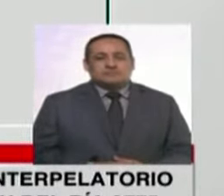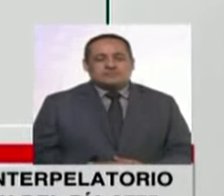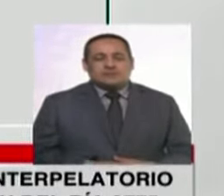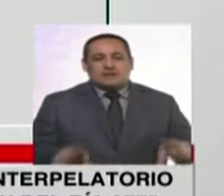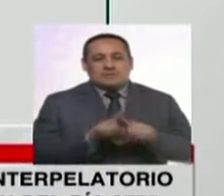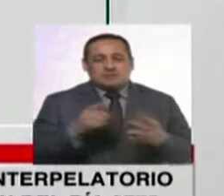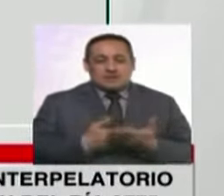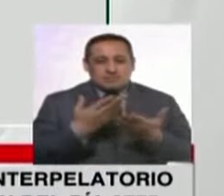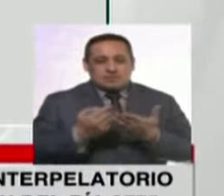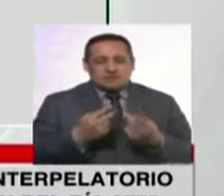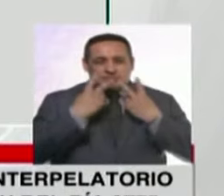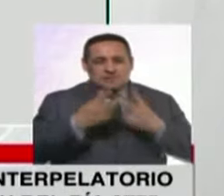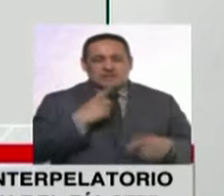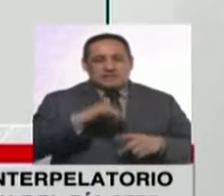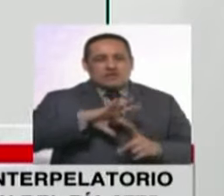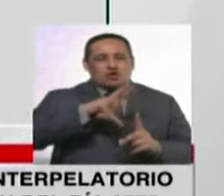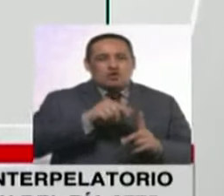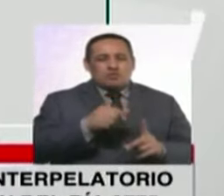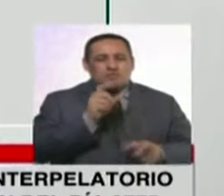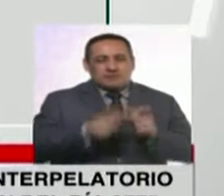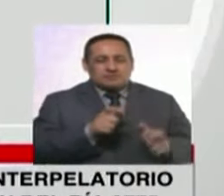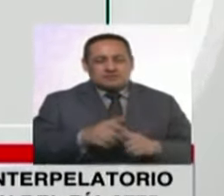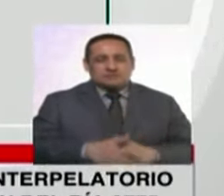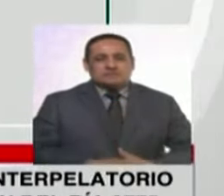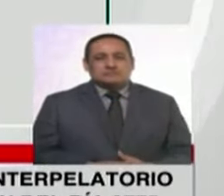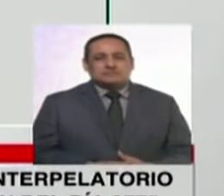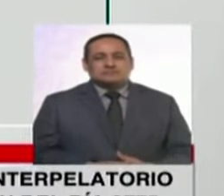incidencia delitos contra el patrimonio